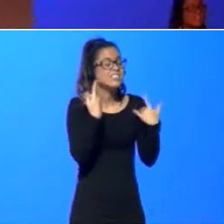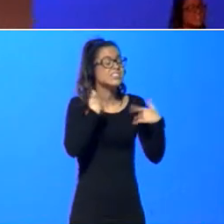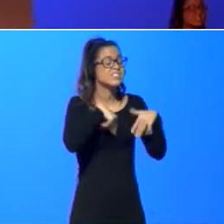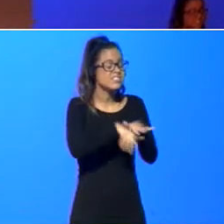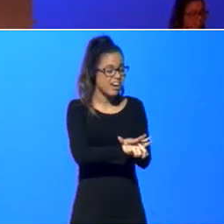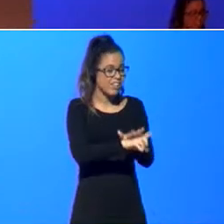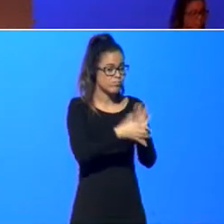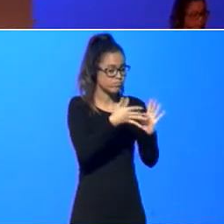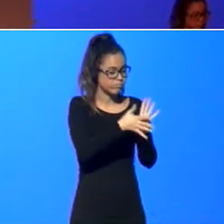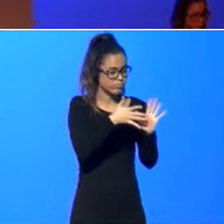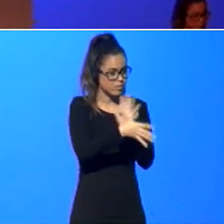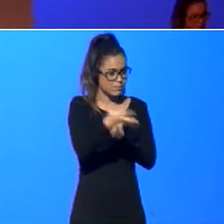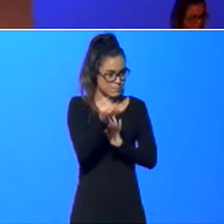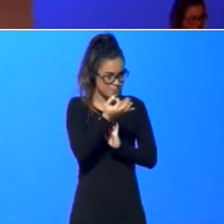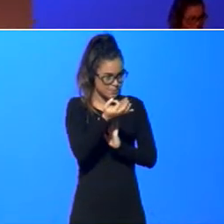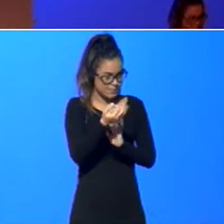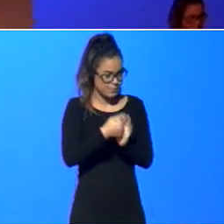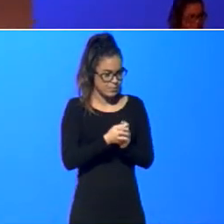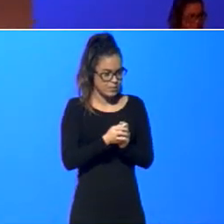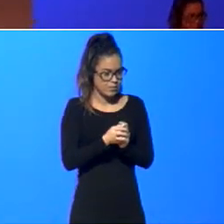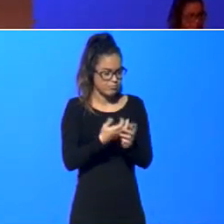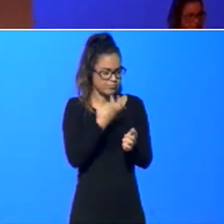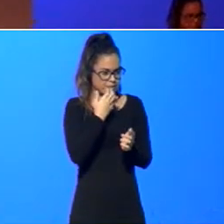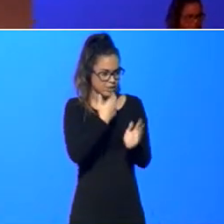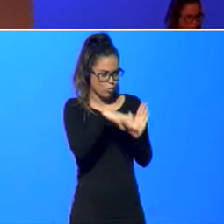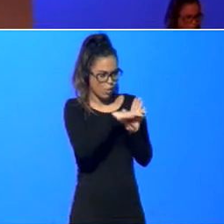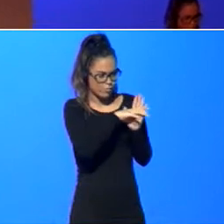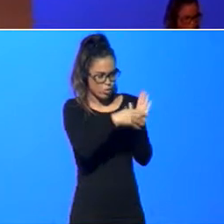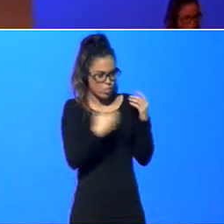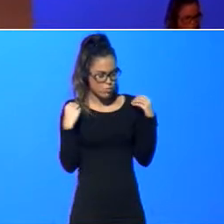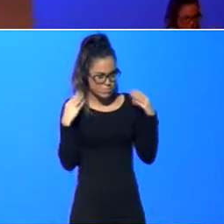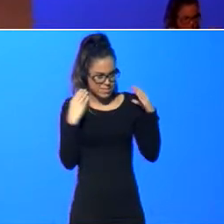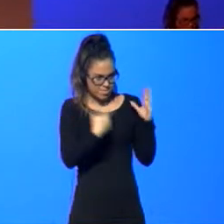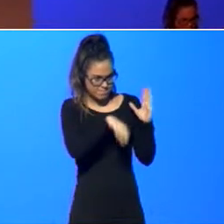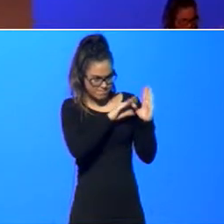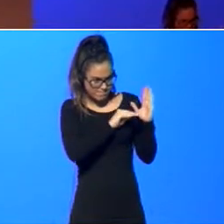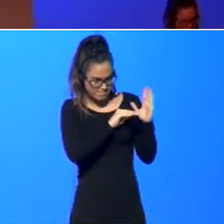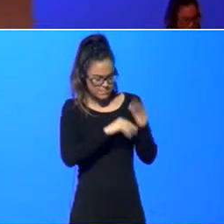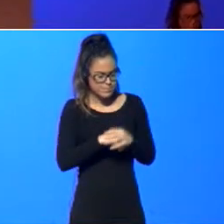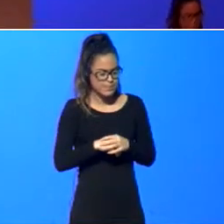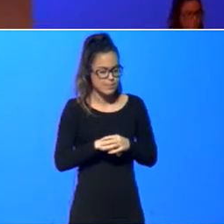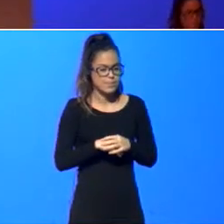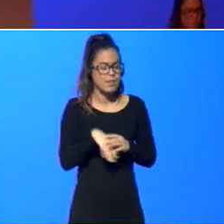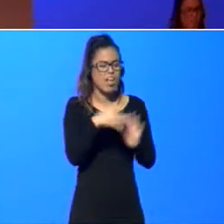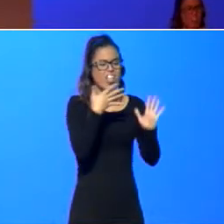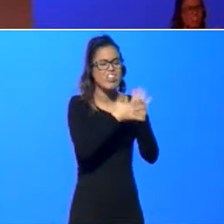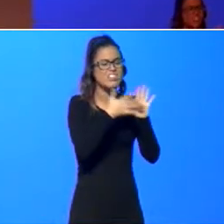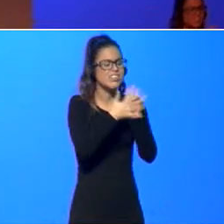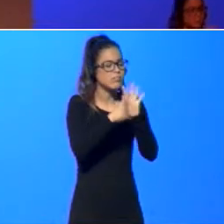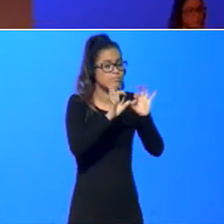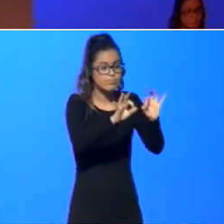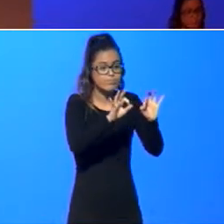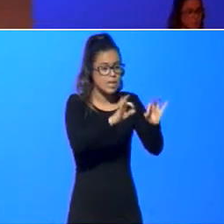la comprensión de los currículos de competencias. Y lo tienen que describir y tenemos que